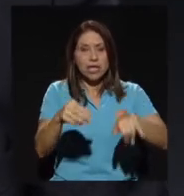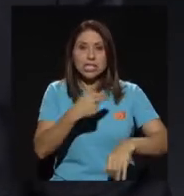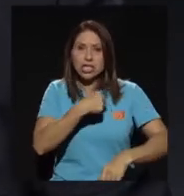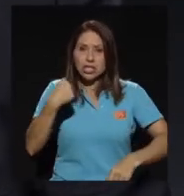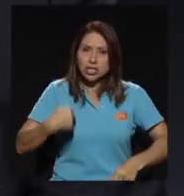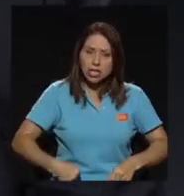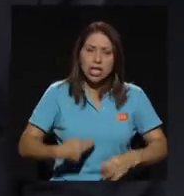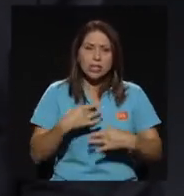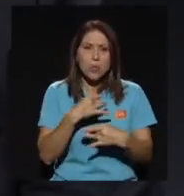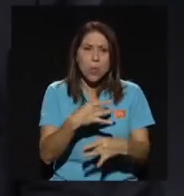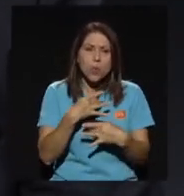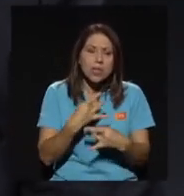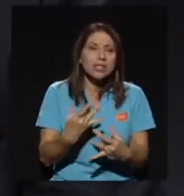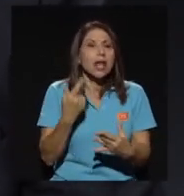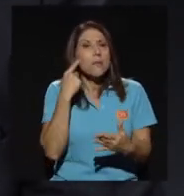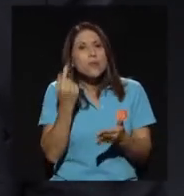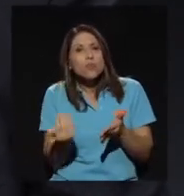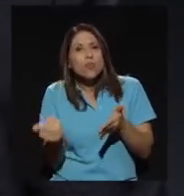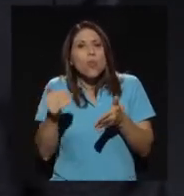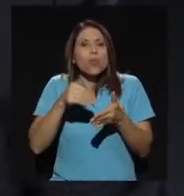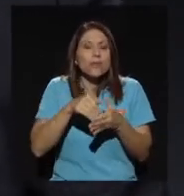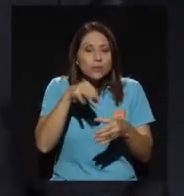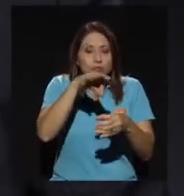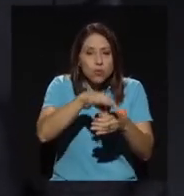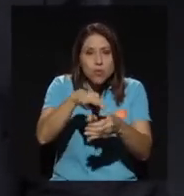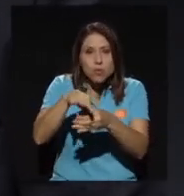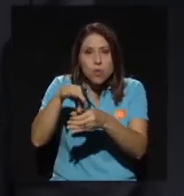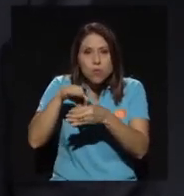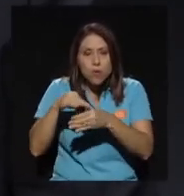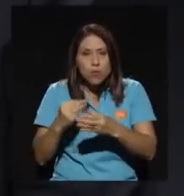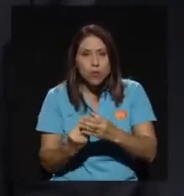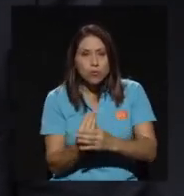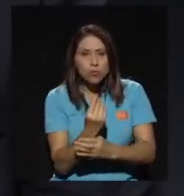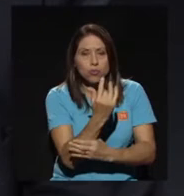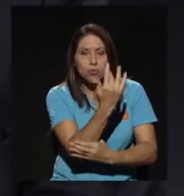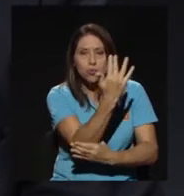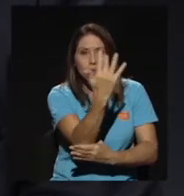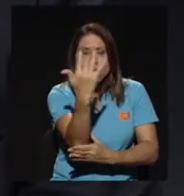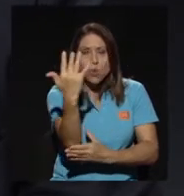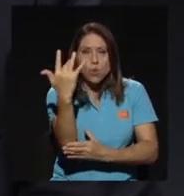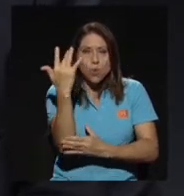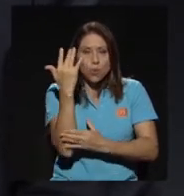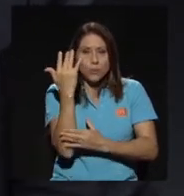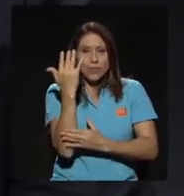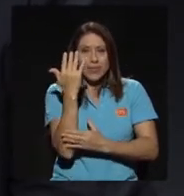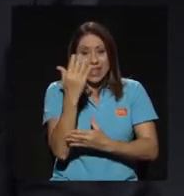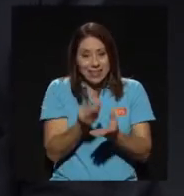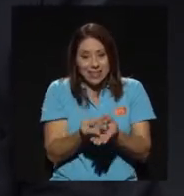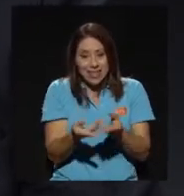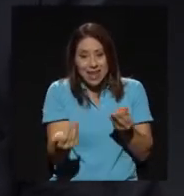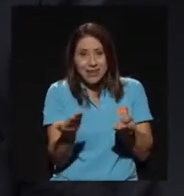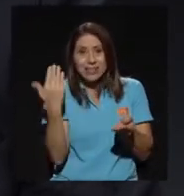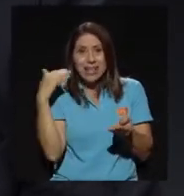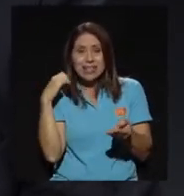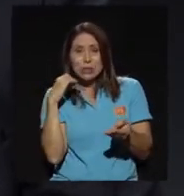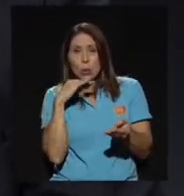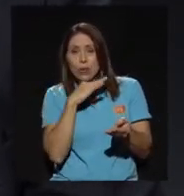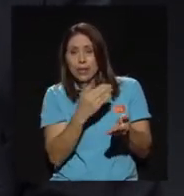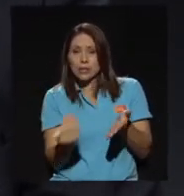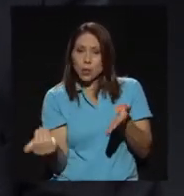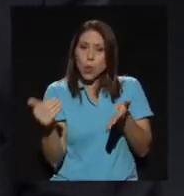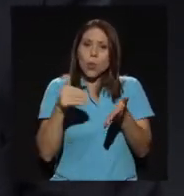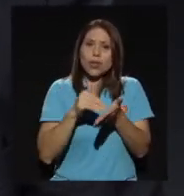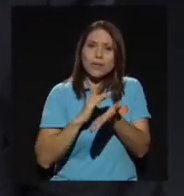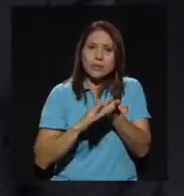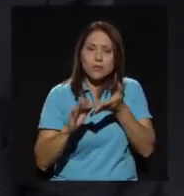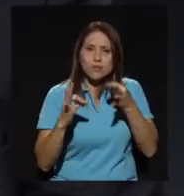reforestación en todo lo que es recuperación de tierras anteriormente contaminadas que me llamó la atención ya